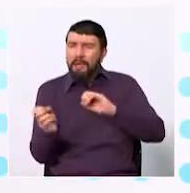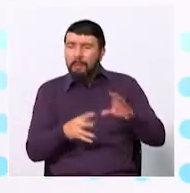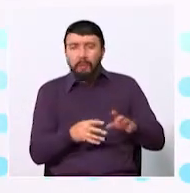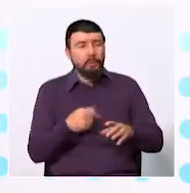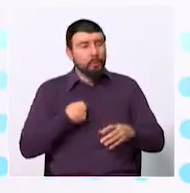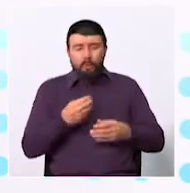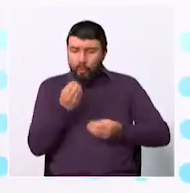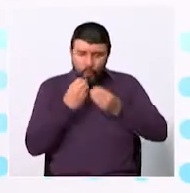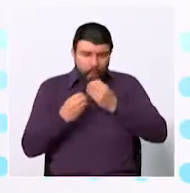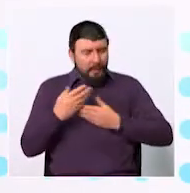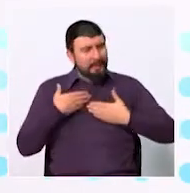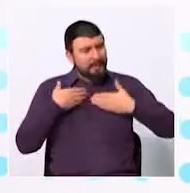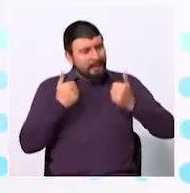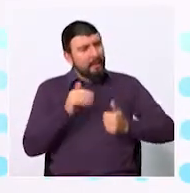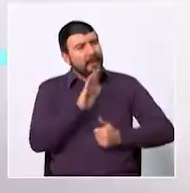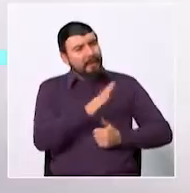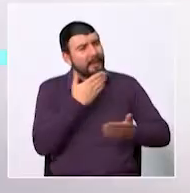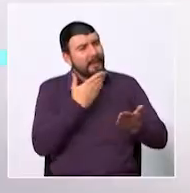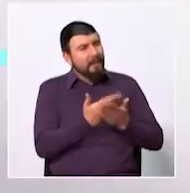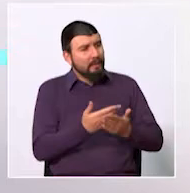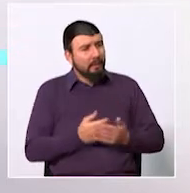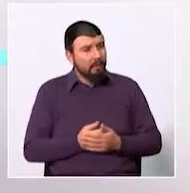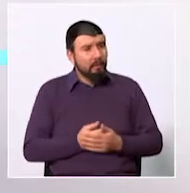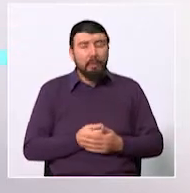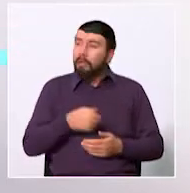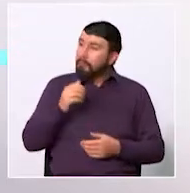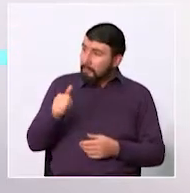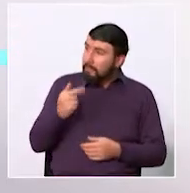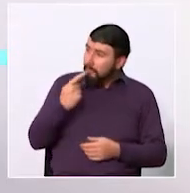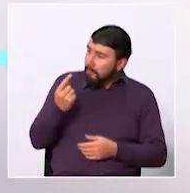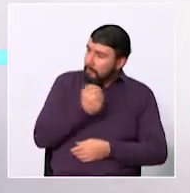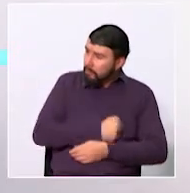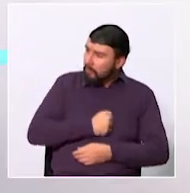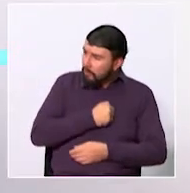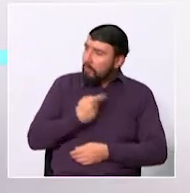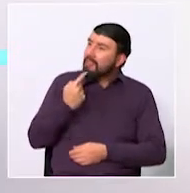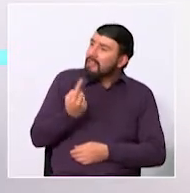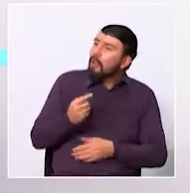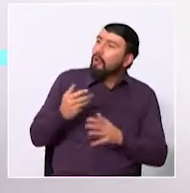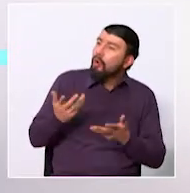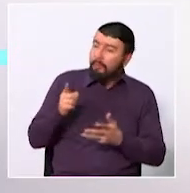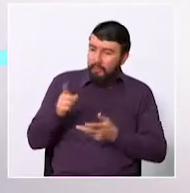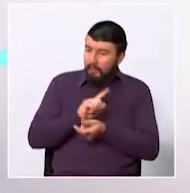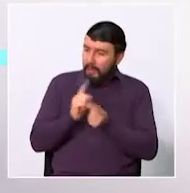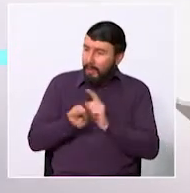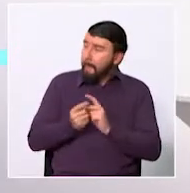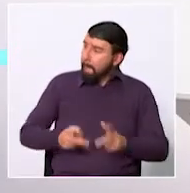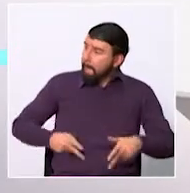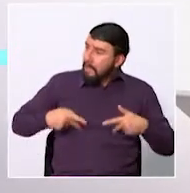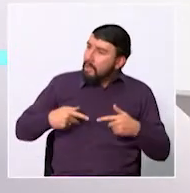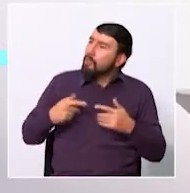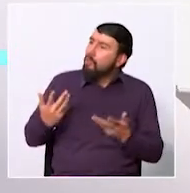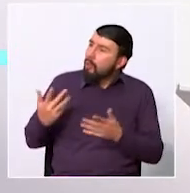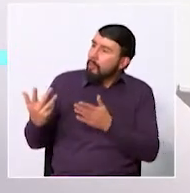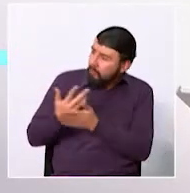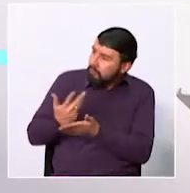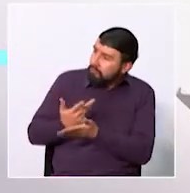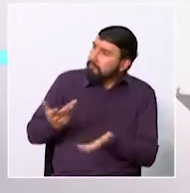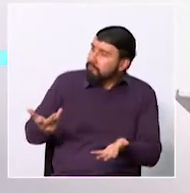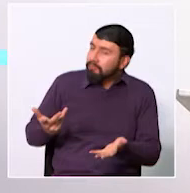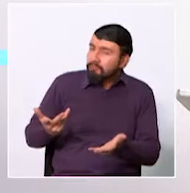ustedes doctor hojas que bueno que ya no escribiera cómo ha cambiado su vida exactamente porque es que es tan interesante cuando